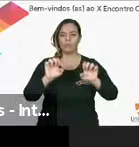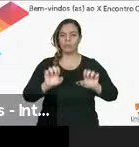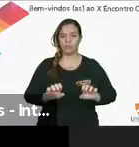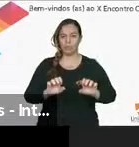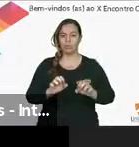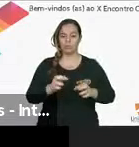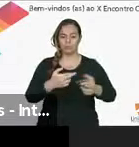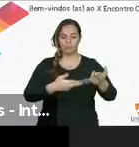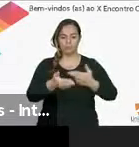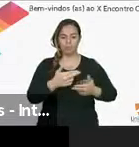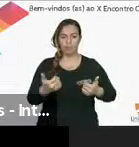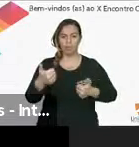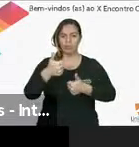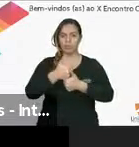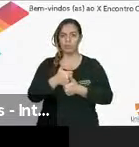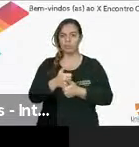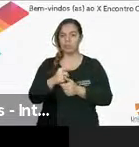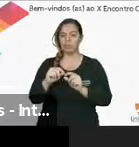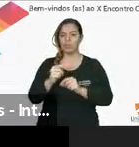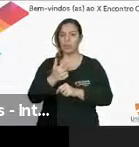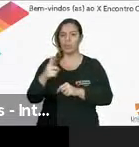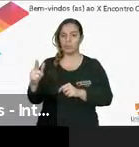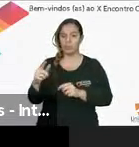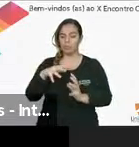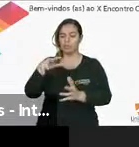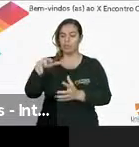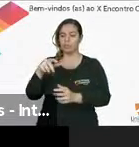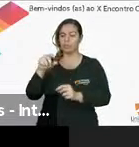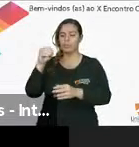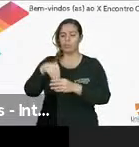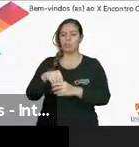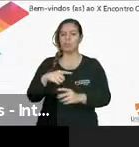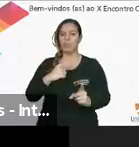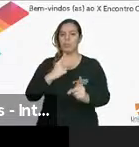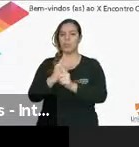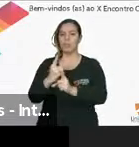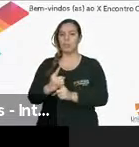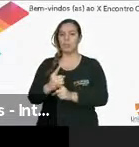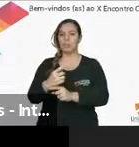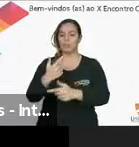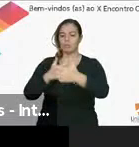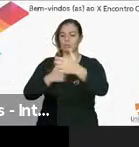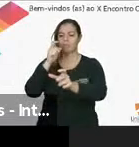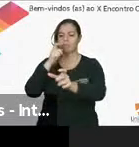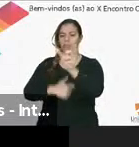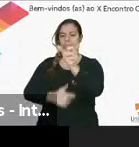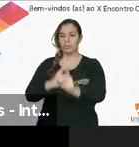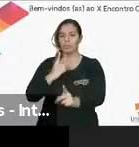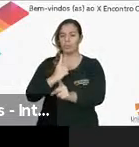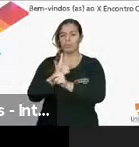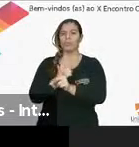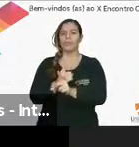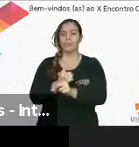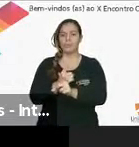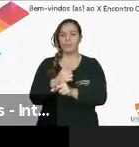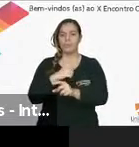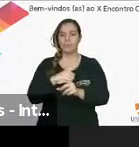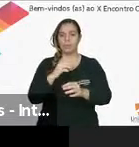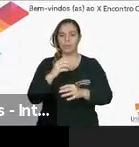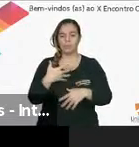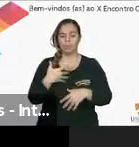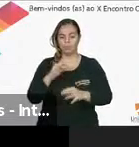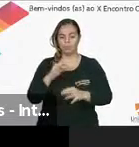dar lugar a un nuevo modo de encuentro organismo-mundo. Una acción. El organismo realizó